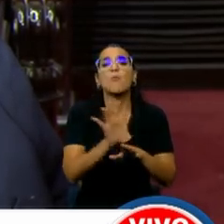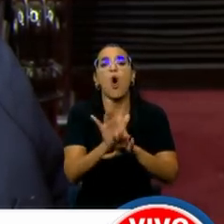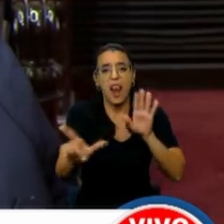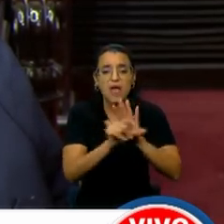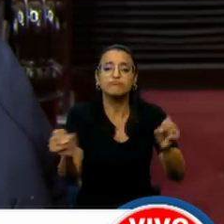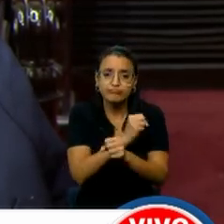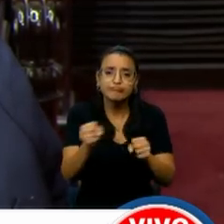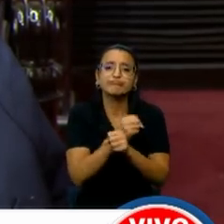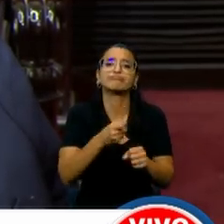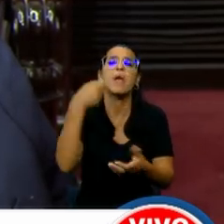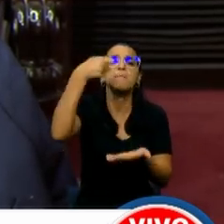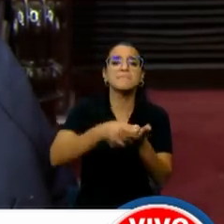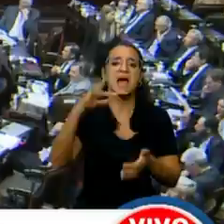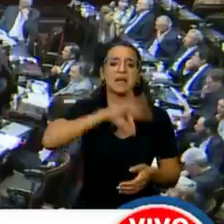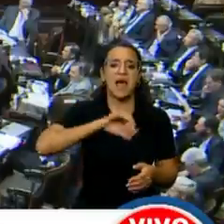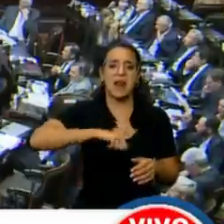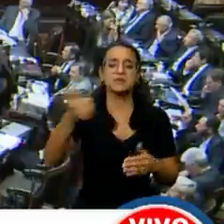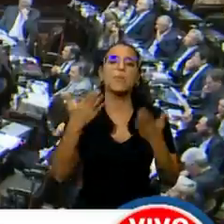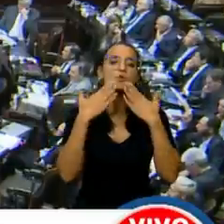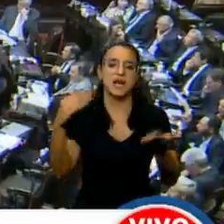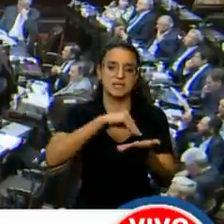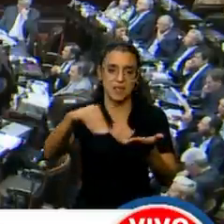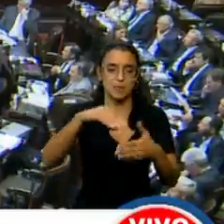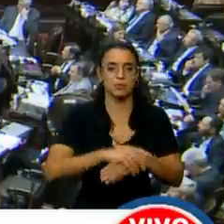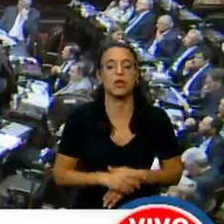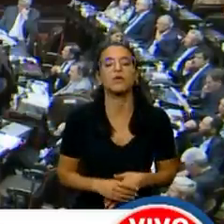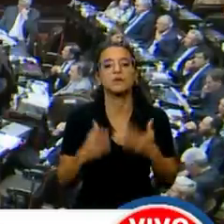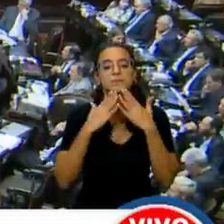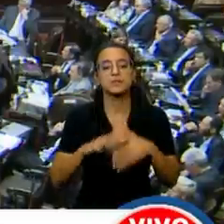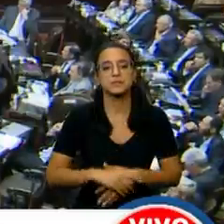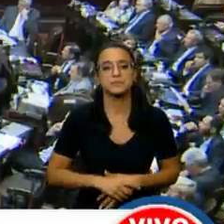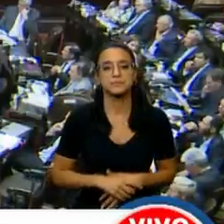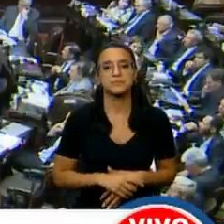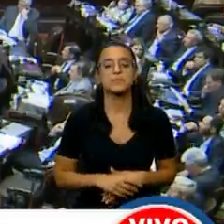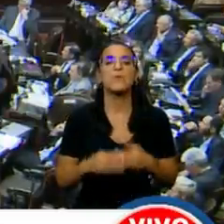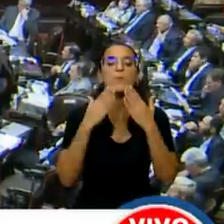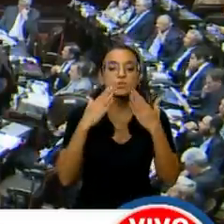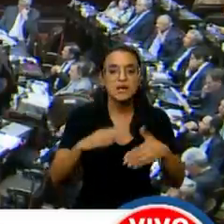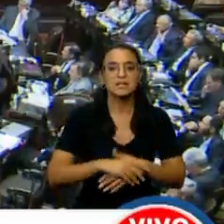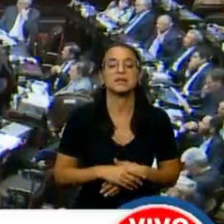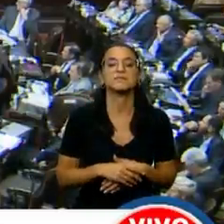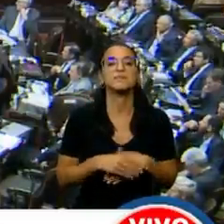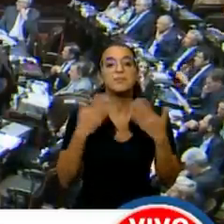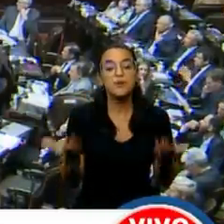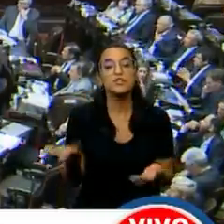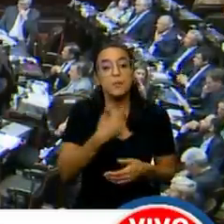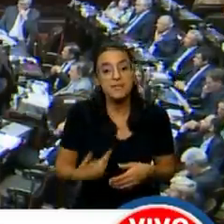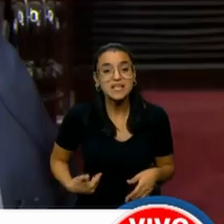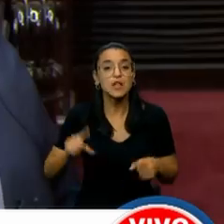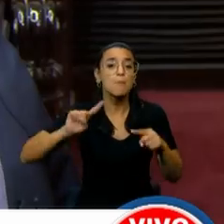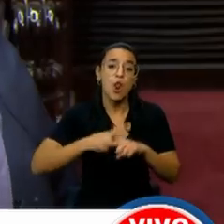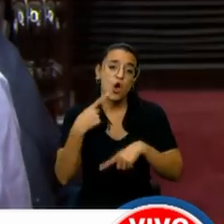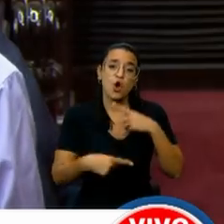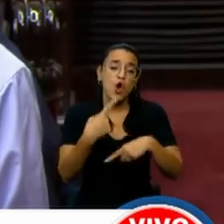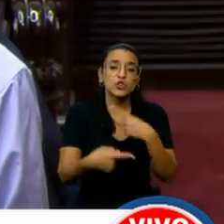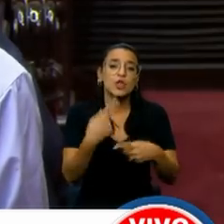por la que paga en ganancias los trabajadores empleados y los magistrados judiciales pues por eso presidente la política va